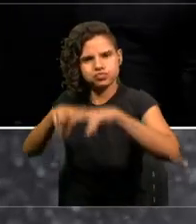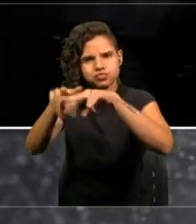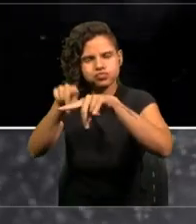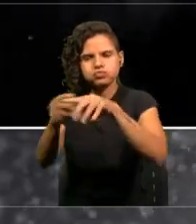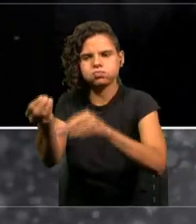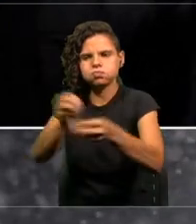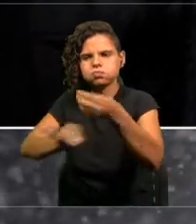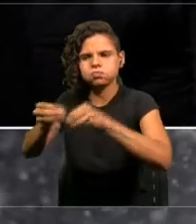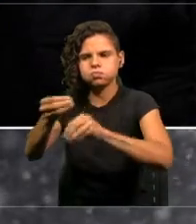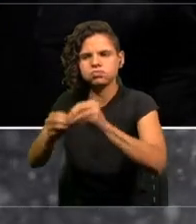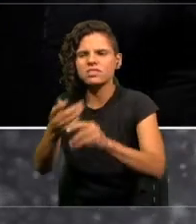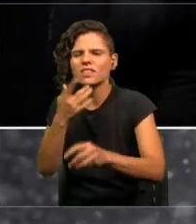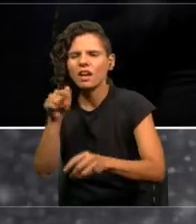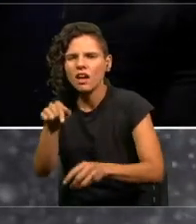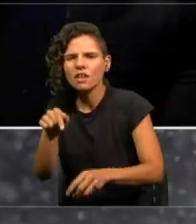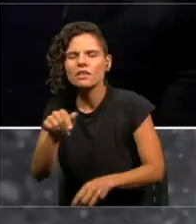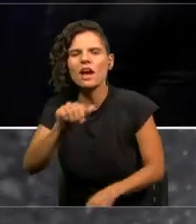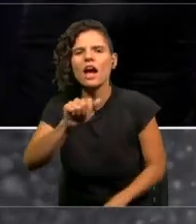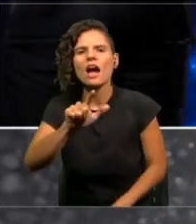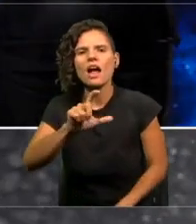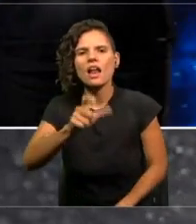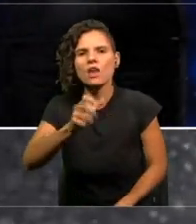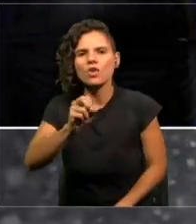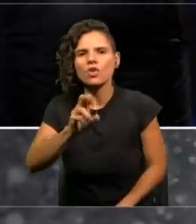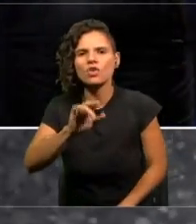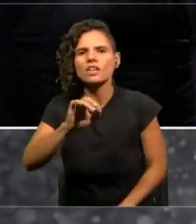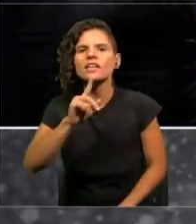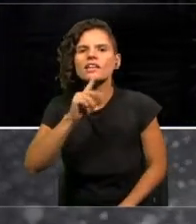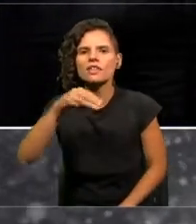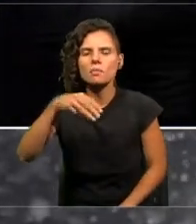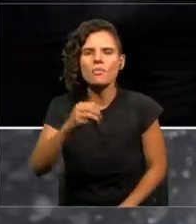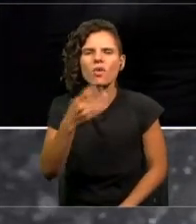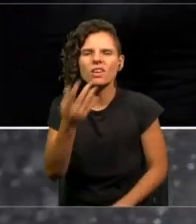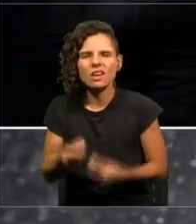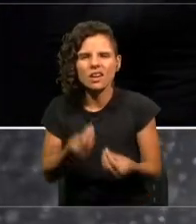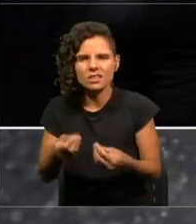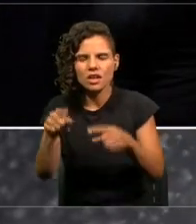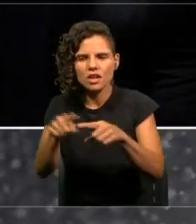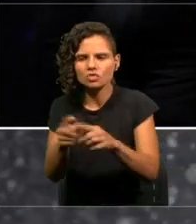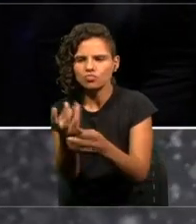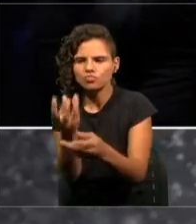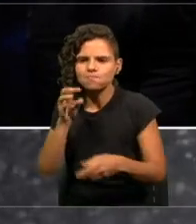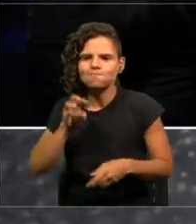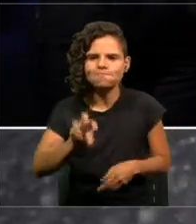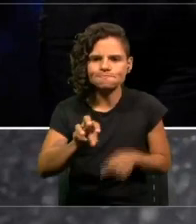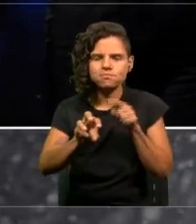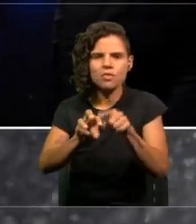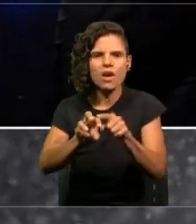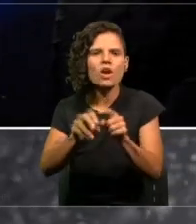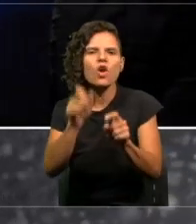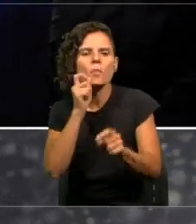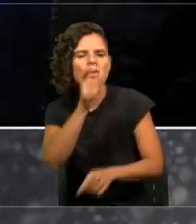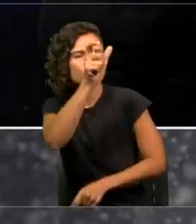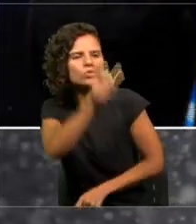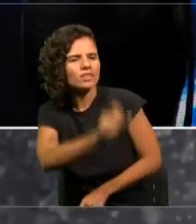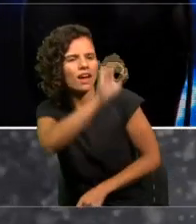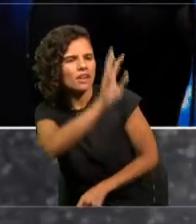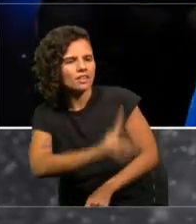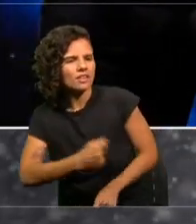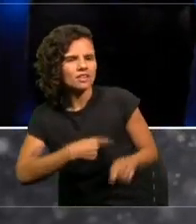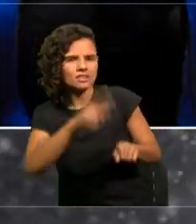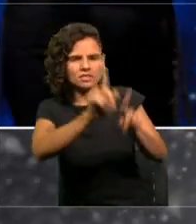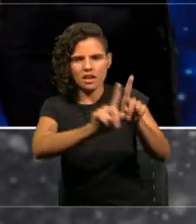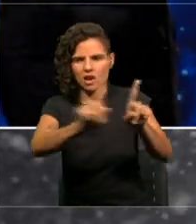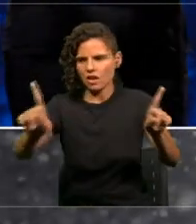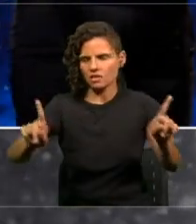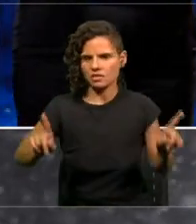algoritmos se van alimentando nuestros propios datos y producen cierto perfilamiento a las personas este algoritmo